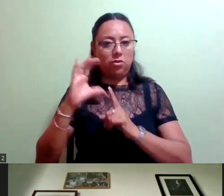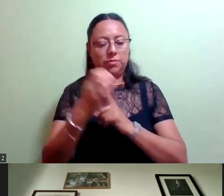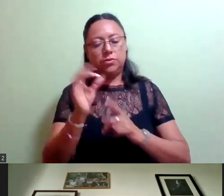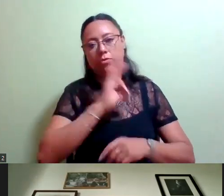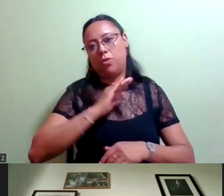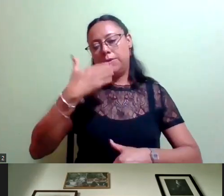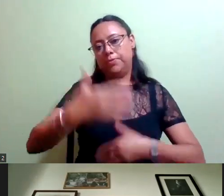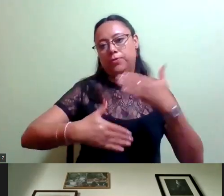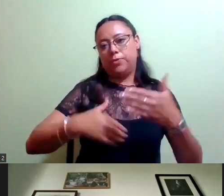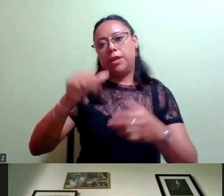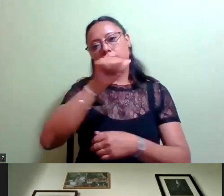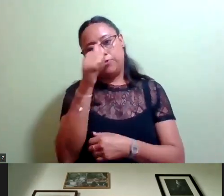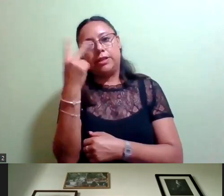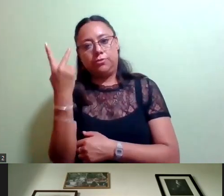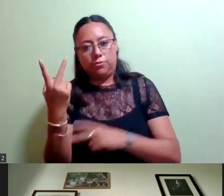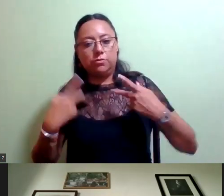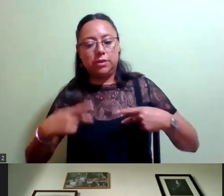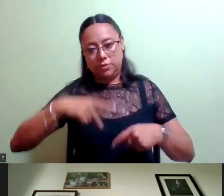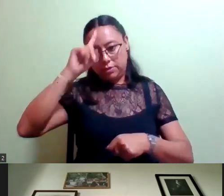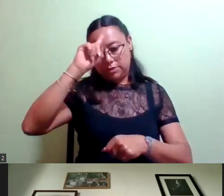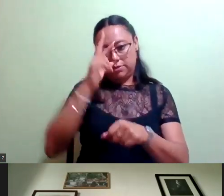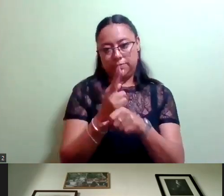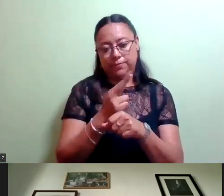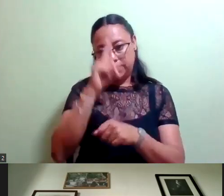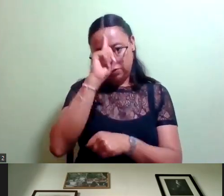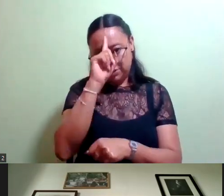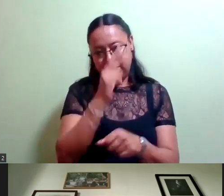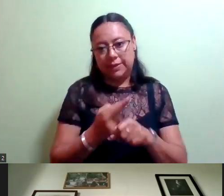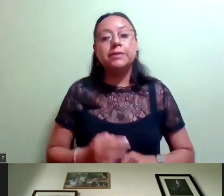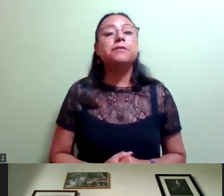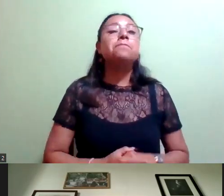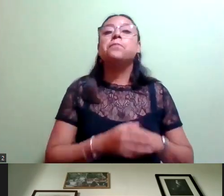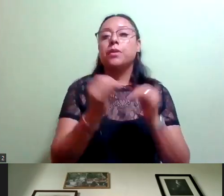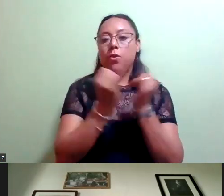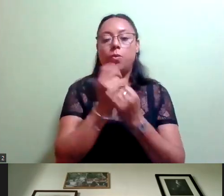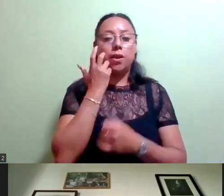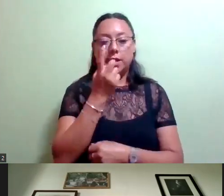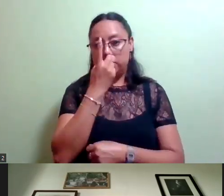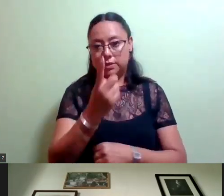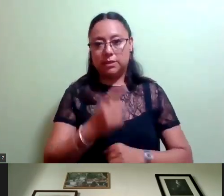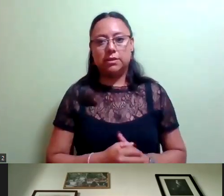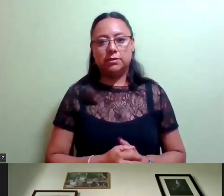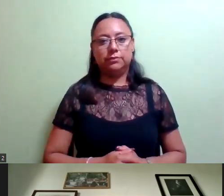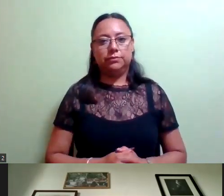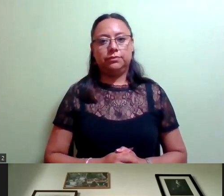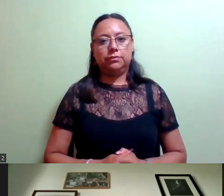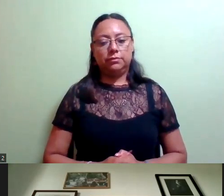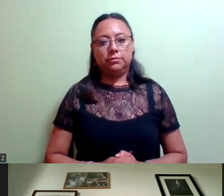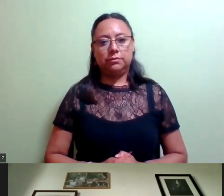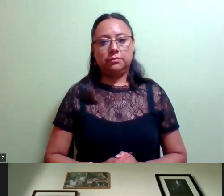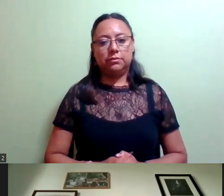de las otras 2 personas consejeras. Y también comentarles y decirles que en